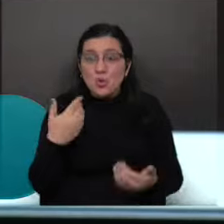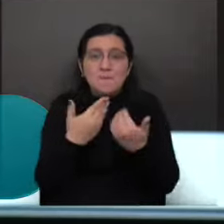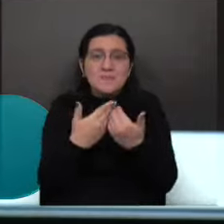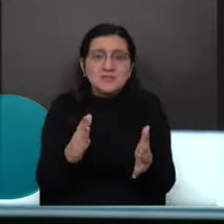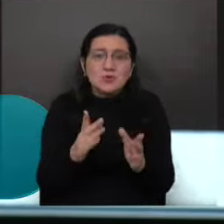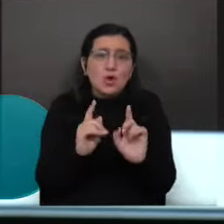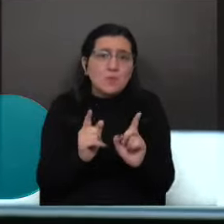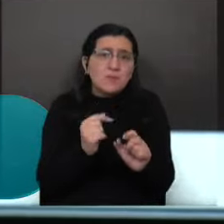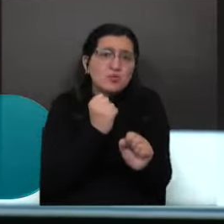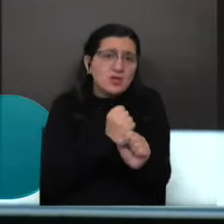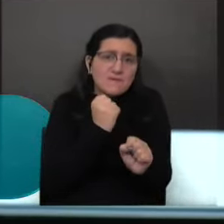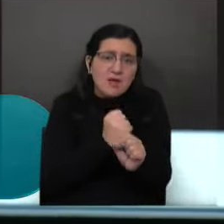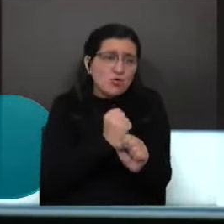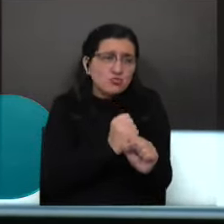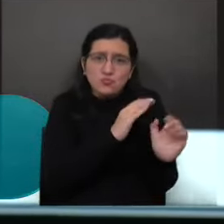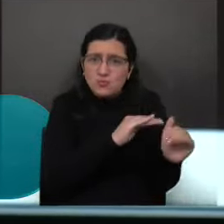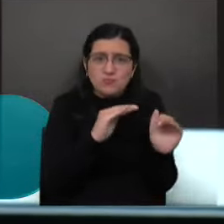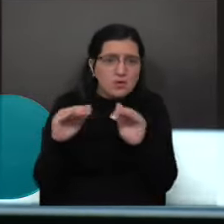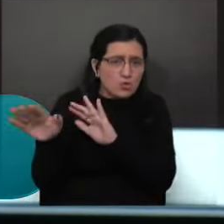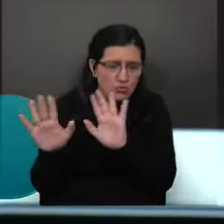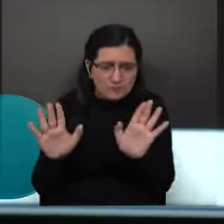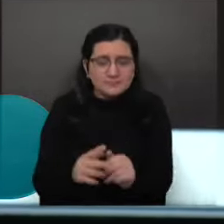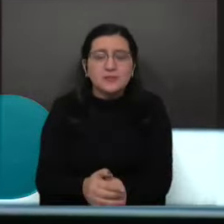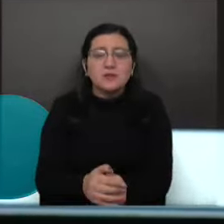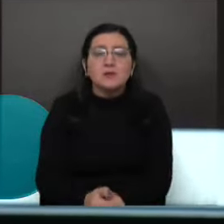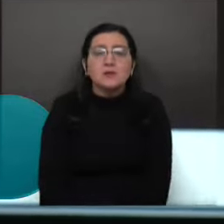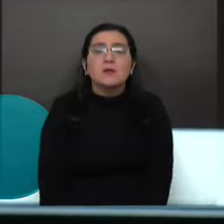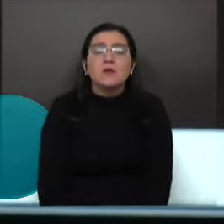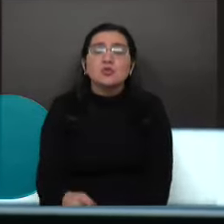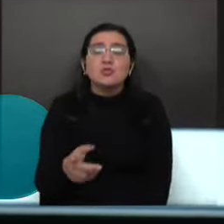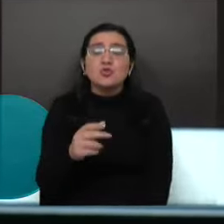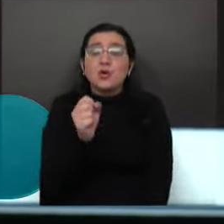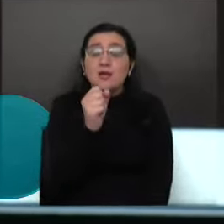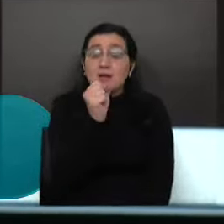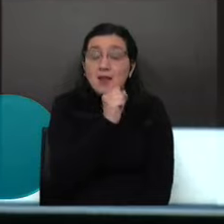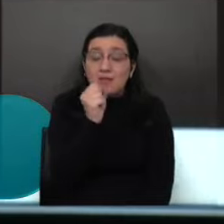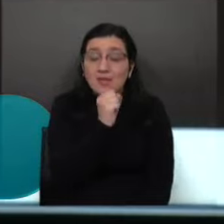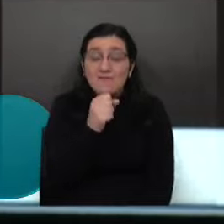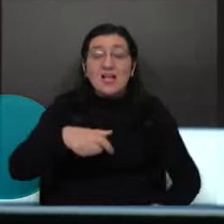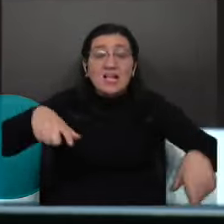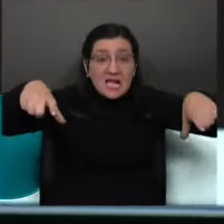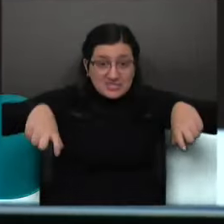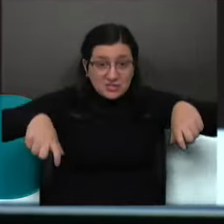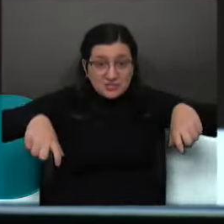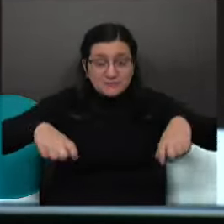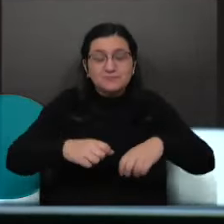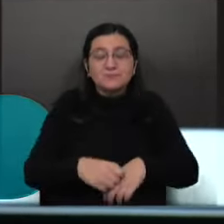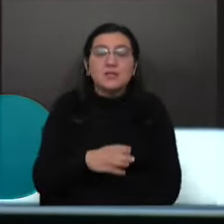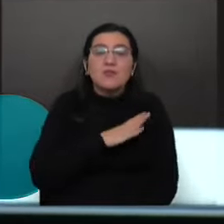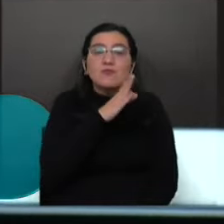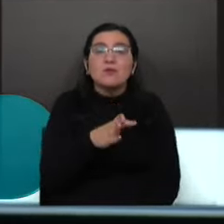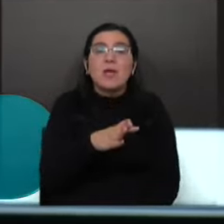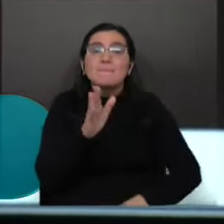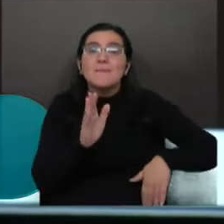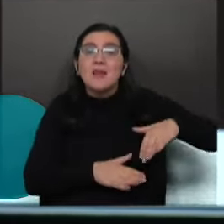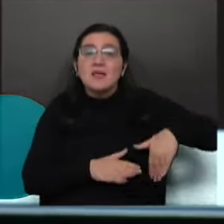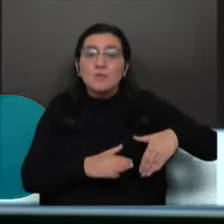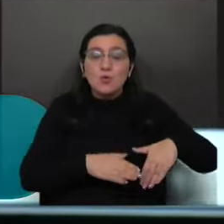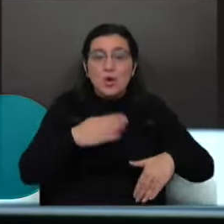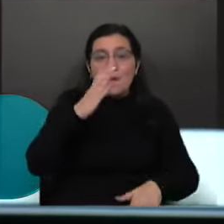con los mismos trabajos que todos entonces eh hacía canchas arranqué con con las canchas y me fui al Palermo